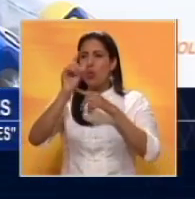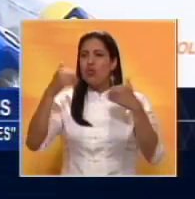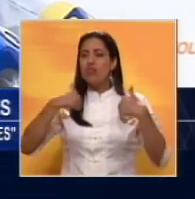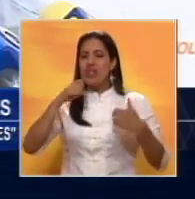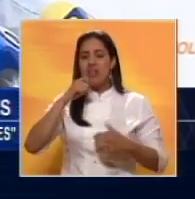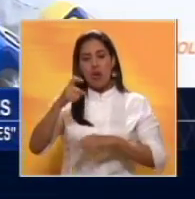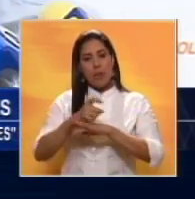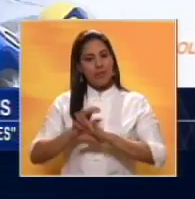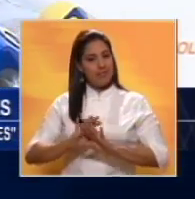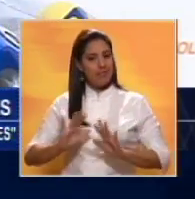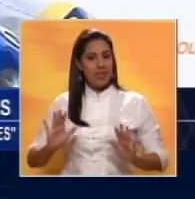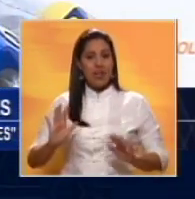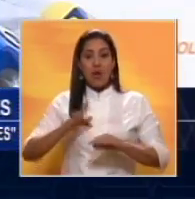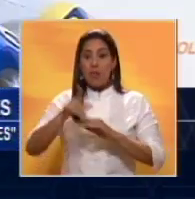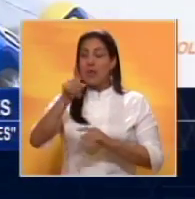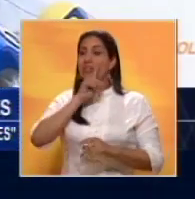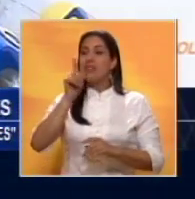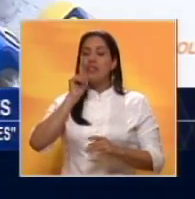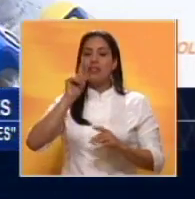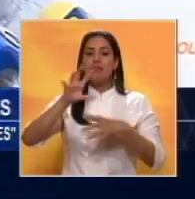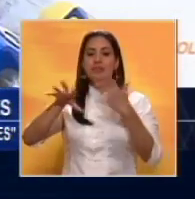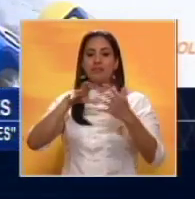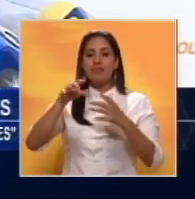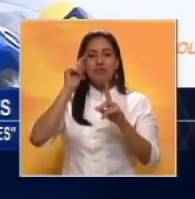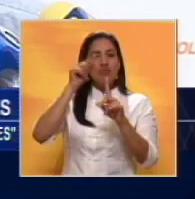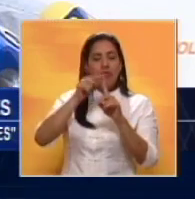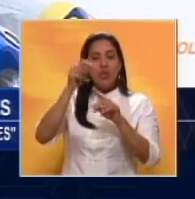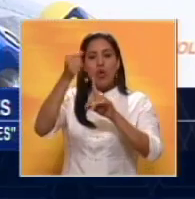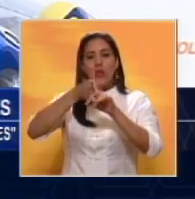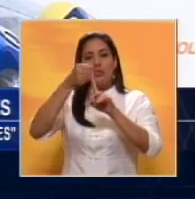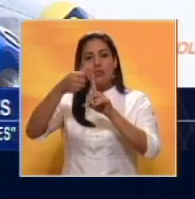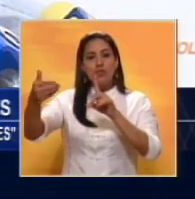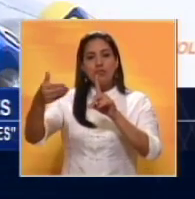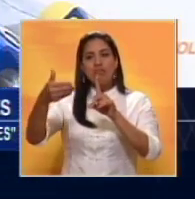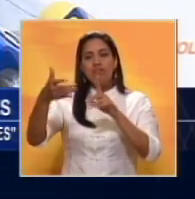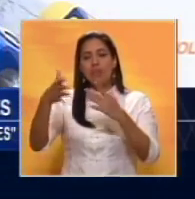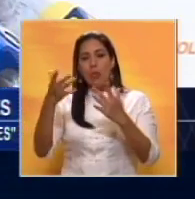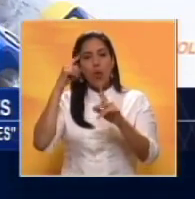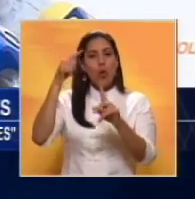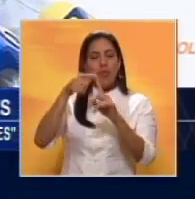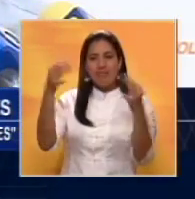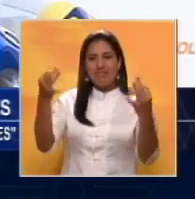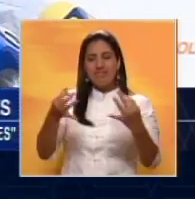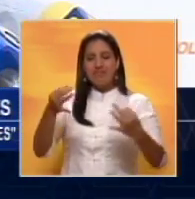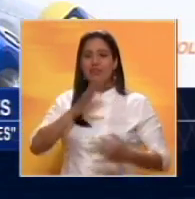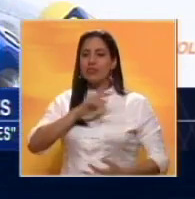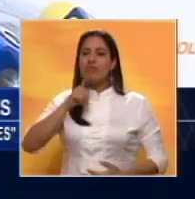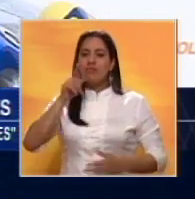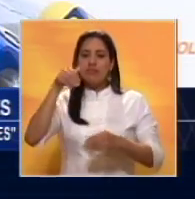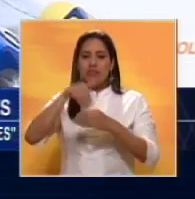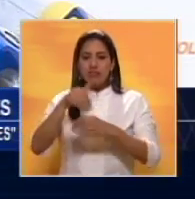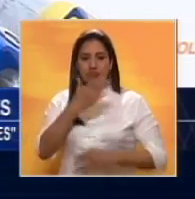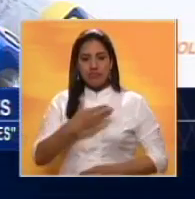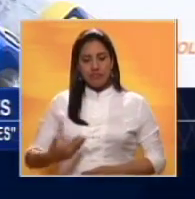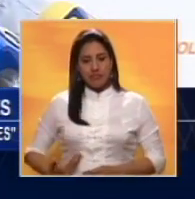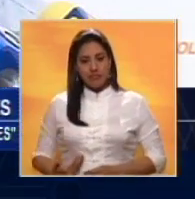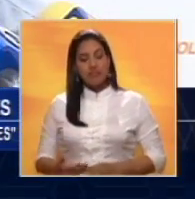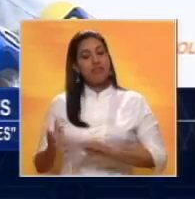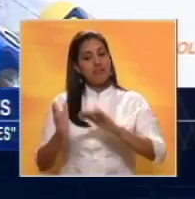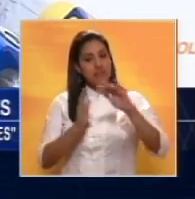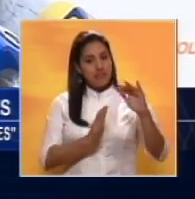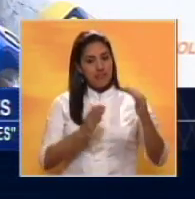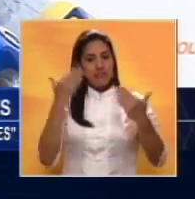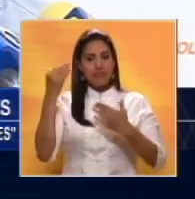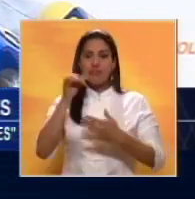al gobierno, ya que para ellos se trata de una coyuntura puntual en la lucha por el objetivo real, que son las elecciones presidenciales. Por otro